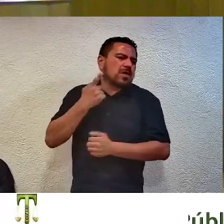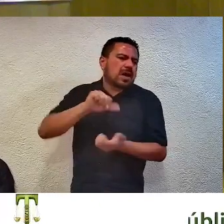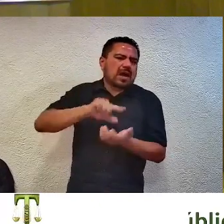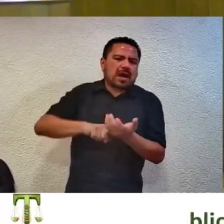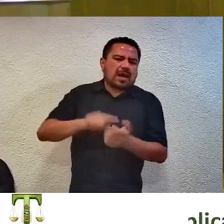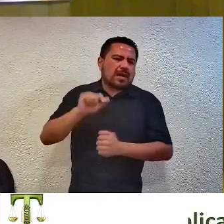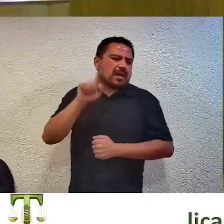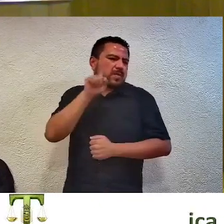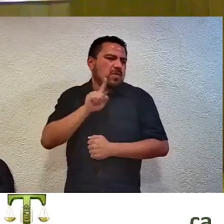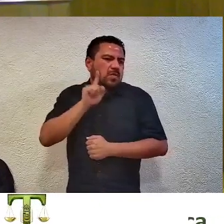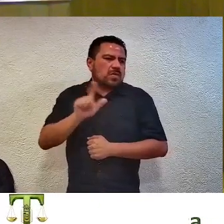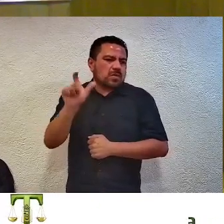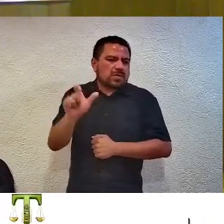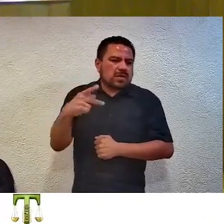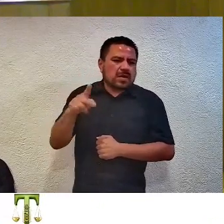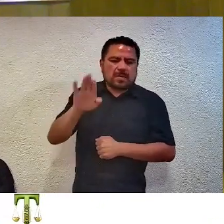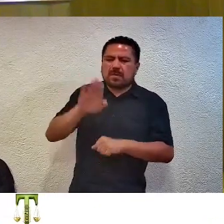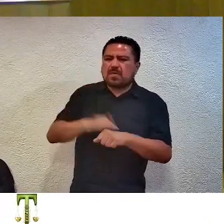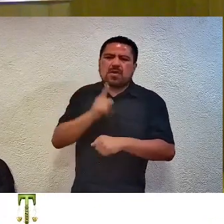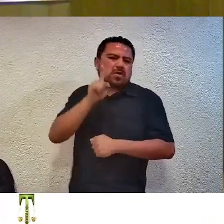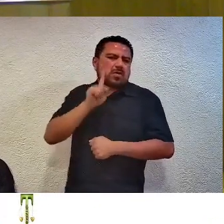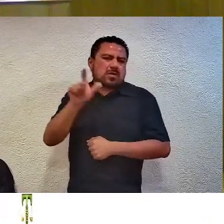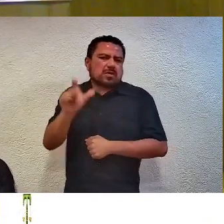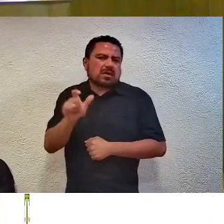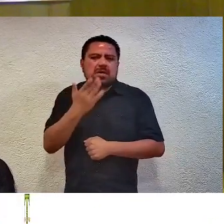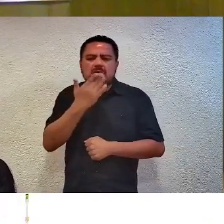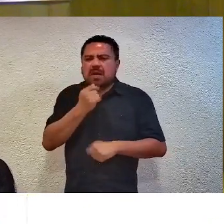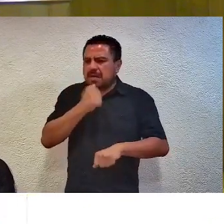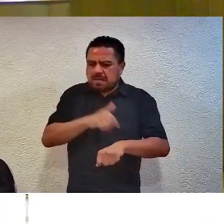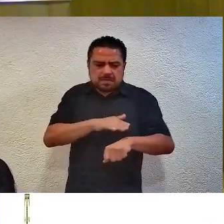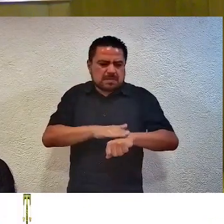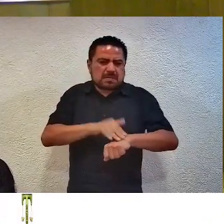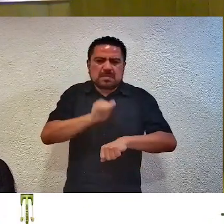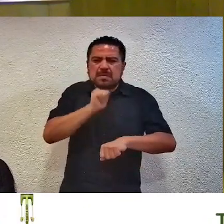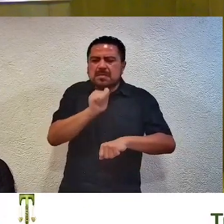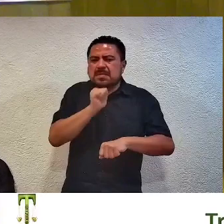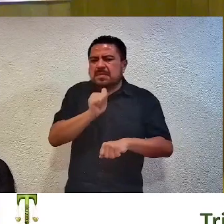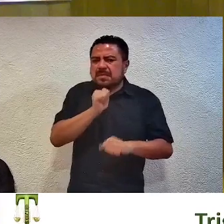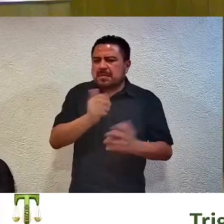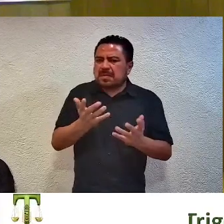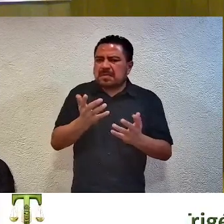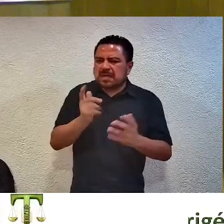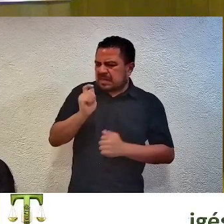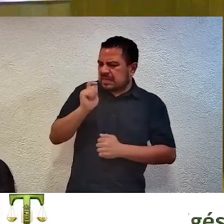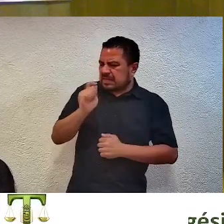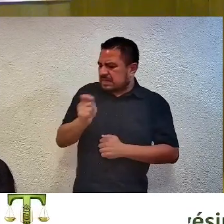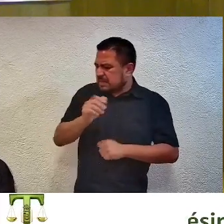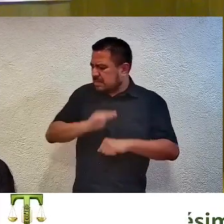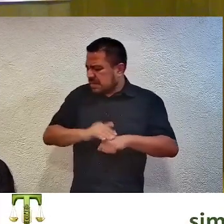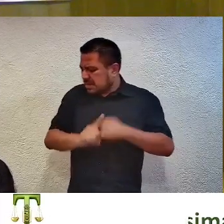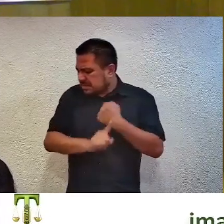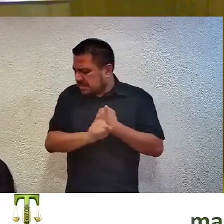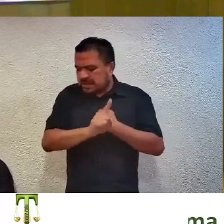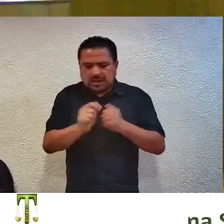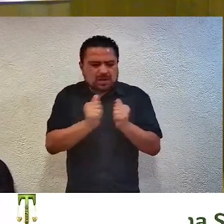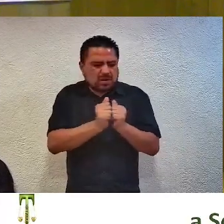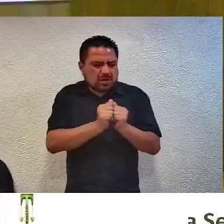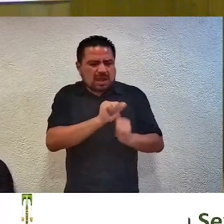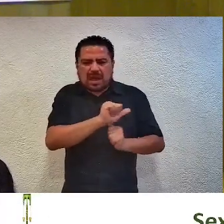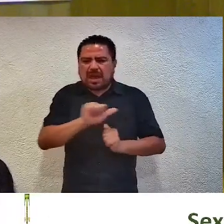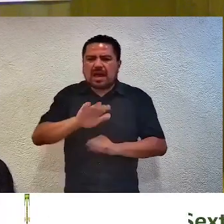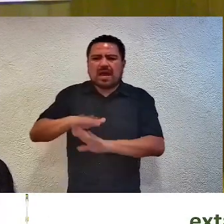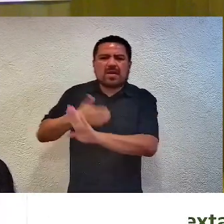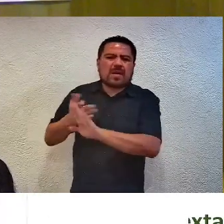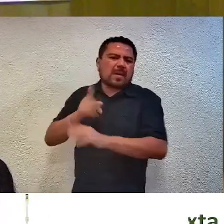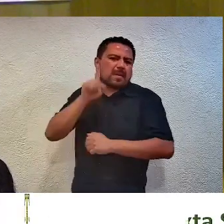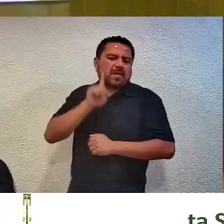quejosa por el hecho de ser mujer, toda vez que no se advierte de manera evidente que se trate de hechos basados en elementos de géneros, sino